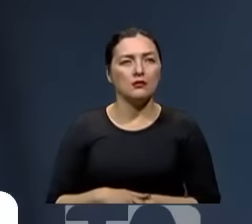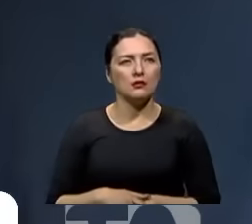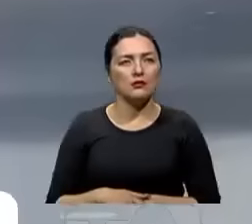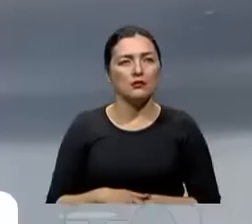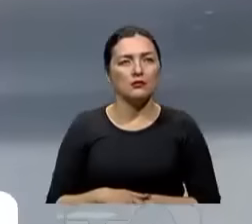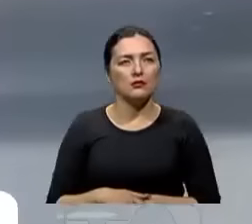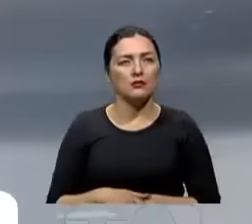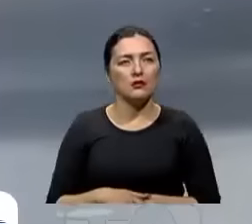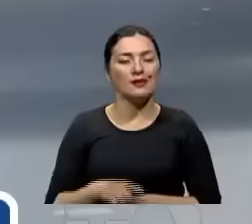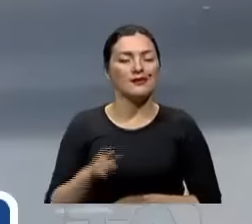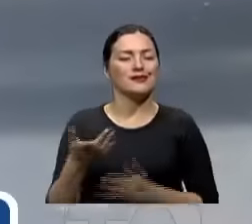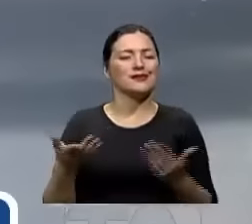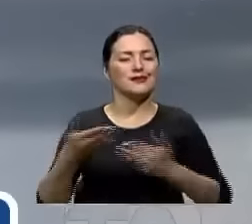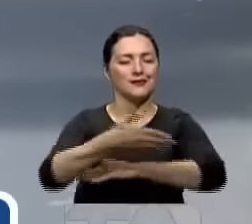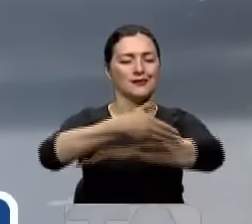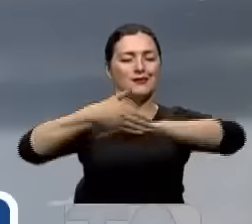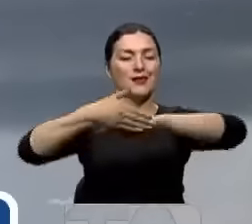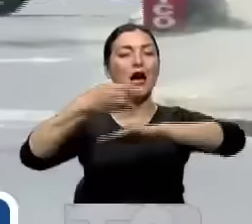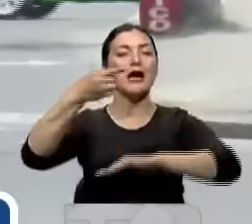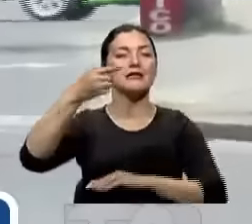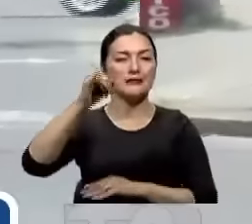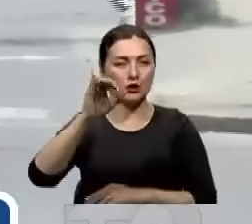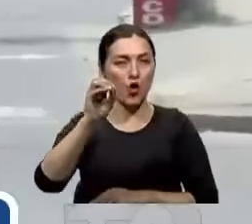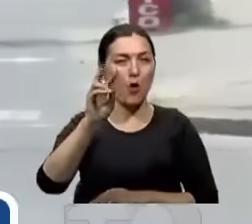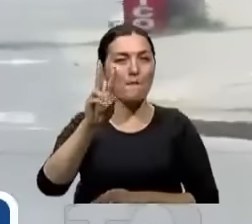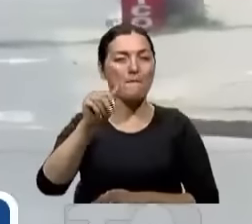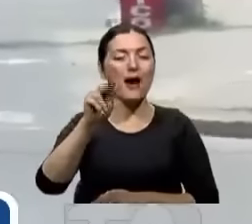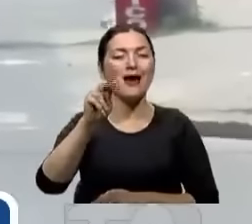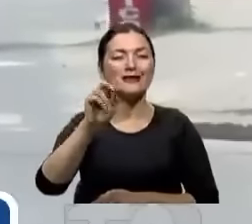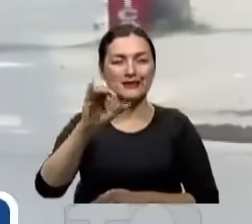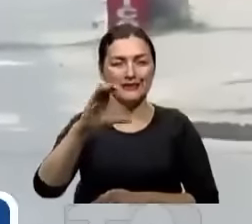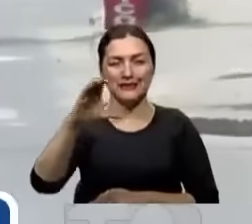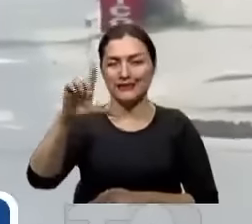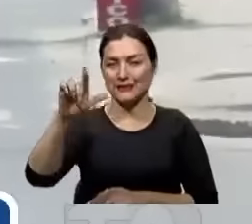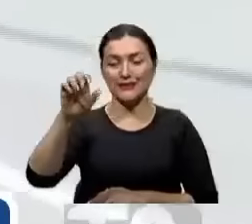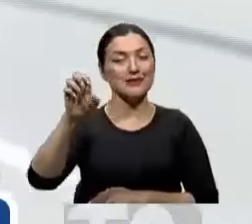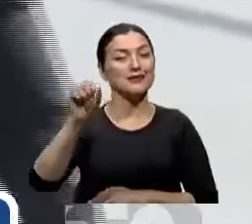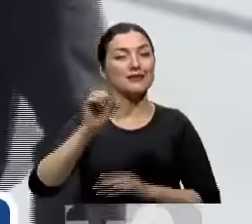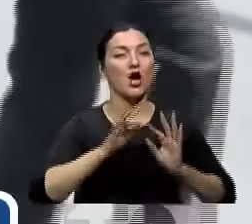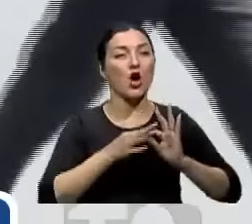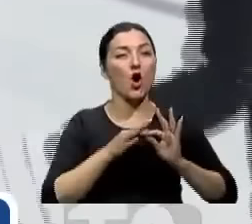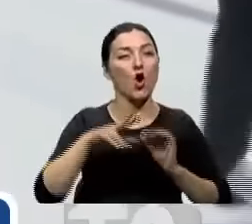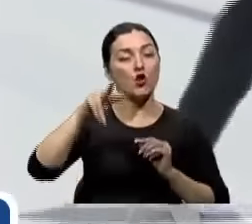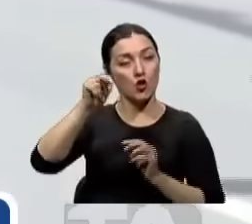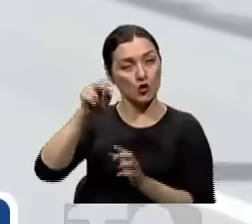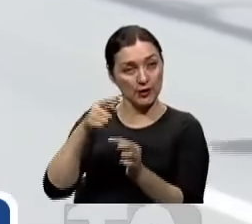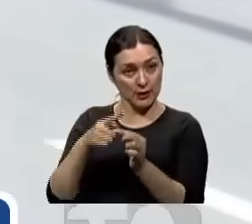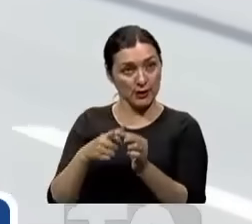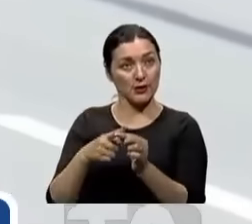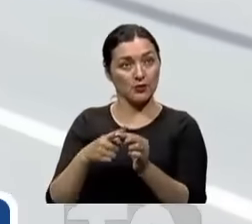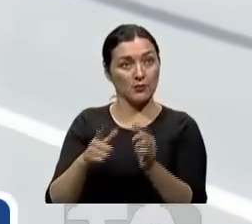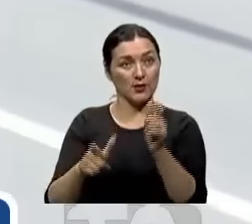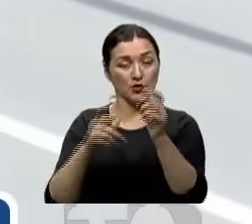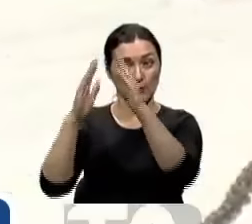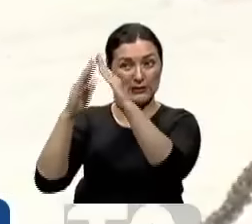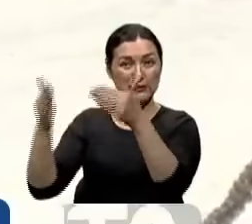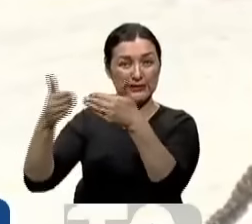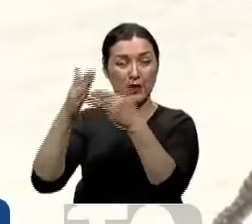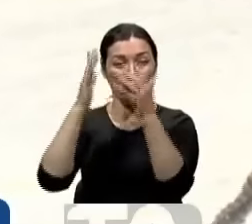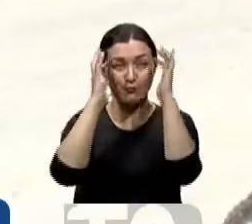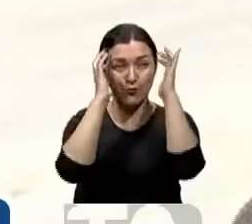robar. El hecho sucedió en la avenida Giovanni Calles, sector de Calderón, en el norte de Quito. Entre los vecinos de la zona hay preocupación por este